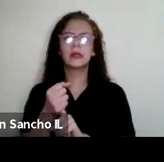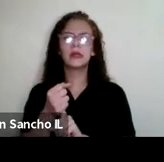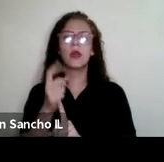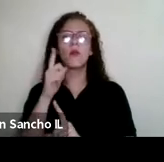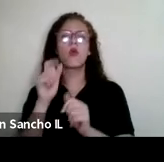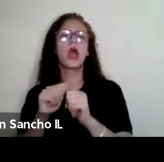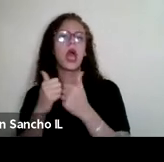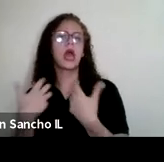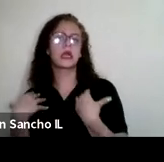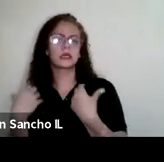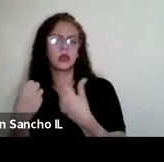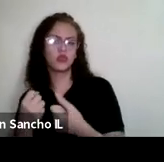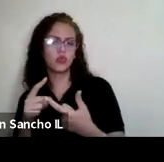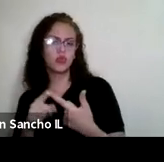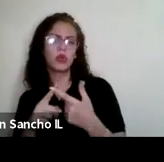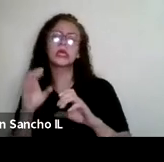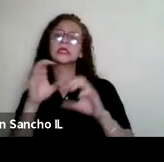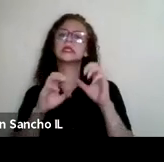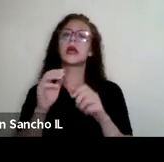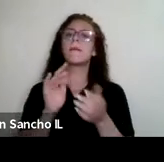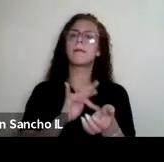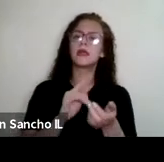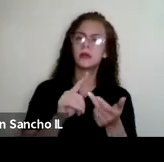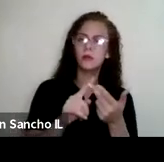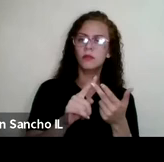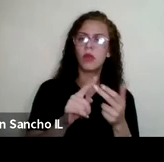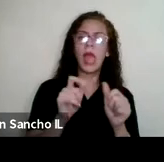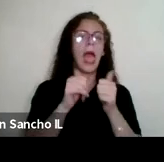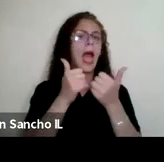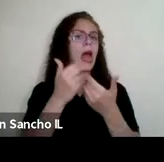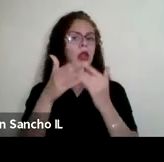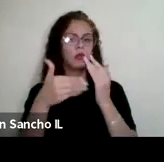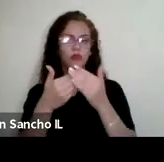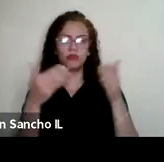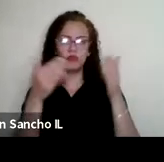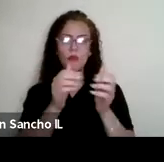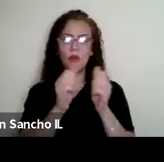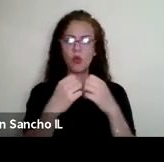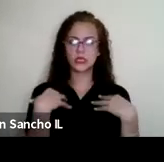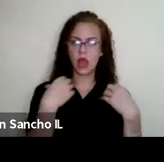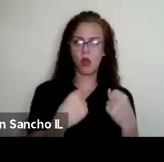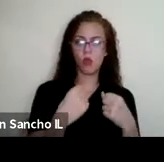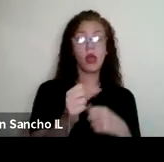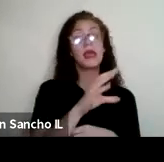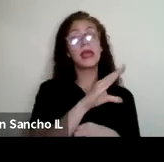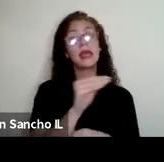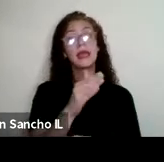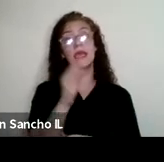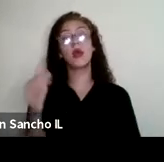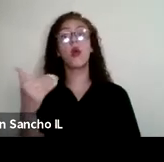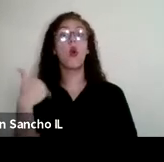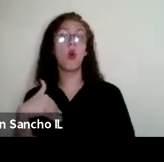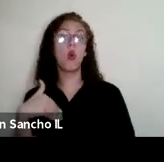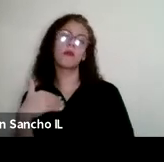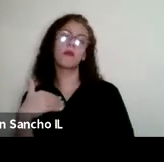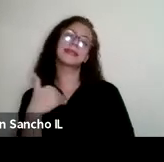de salud, por el área de las ciencias médicas, por el área de todo lo que tiene que ver con salud. Y en los varones hay